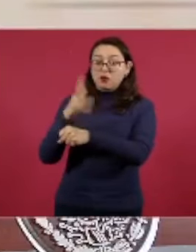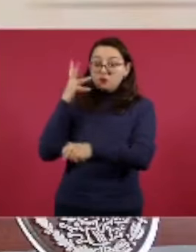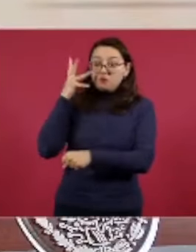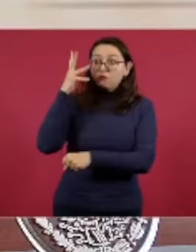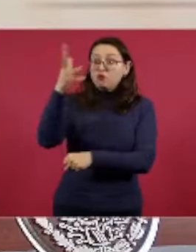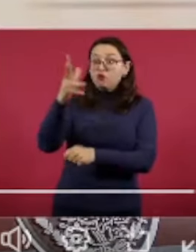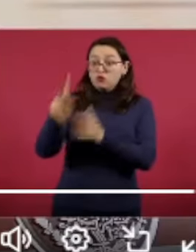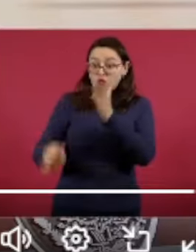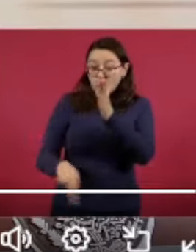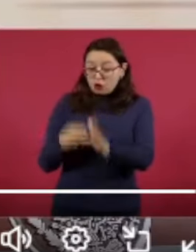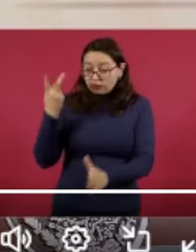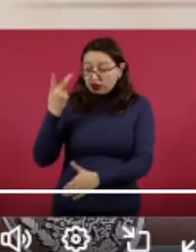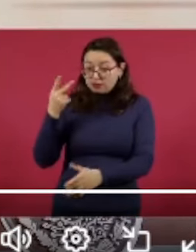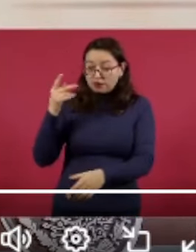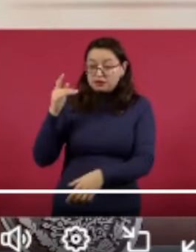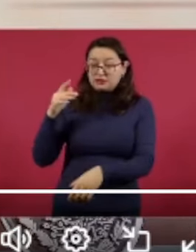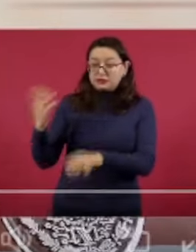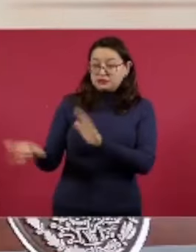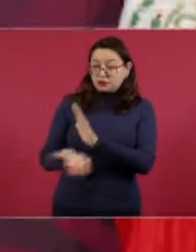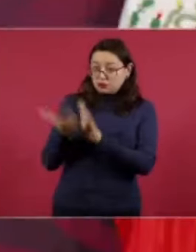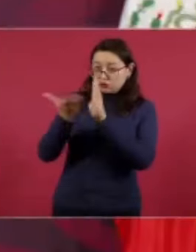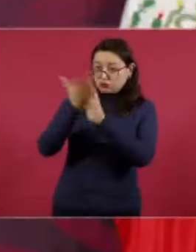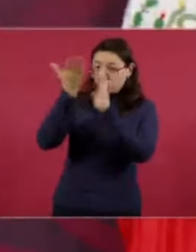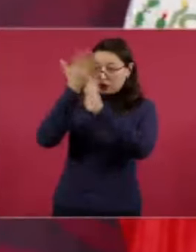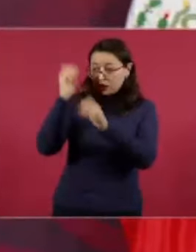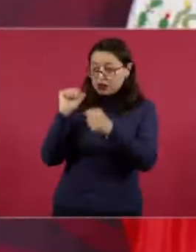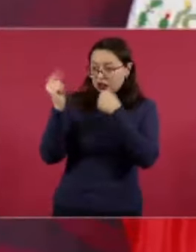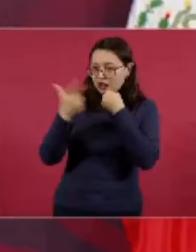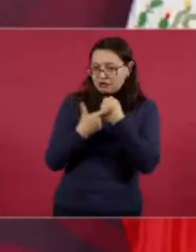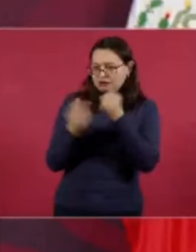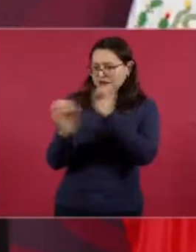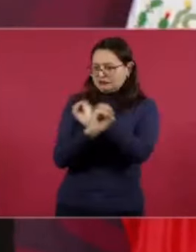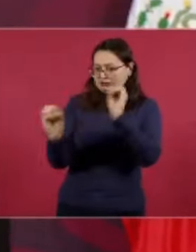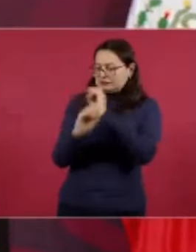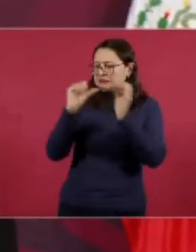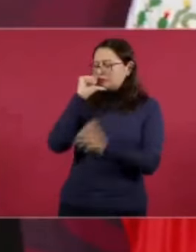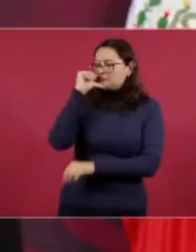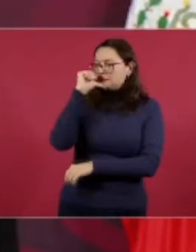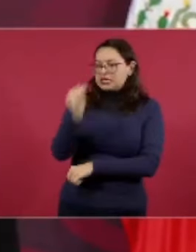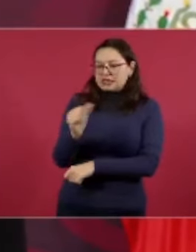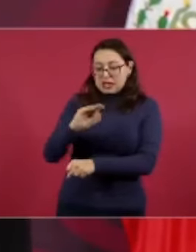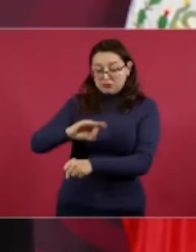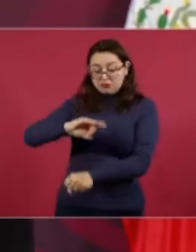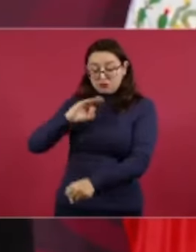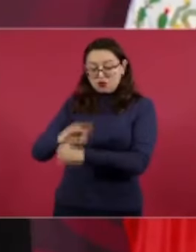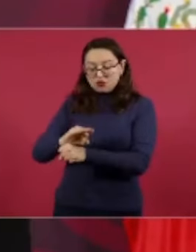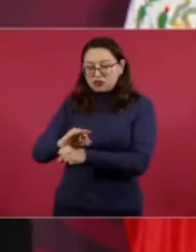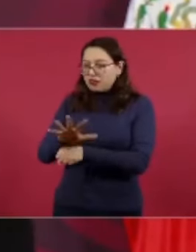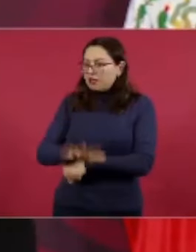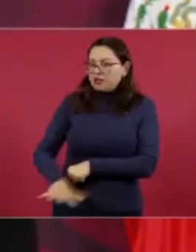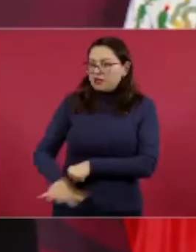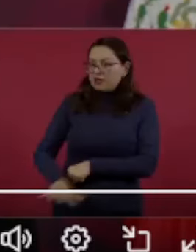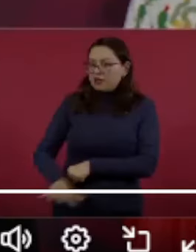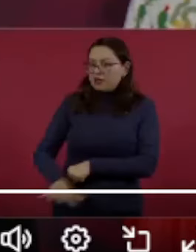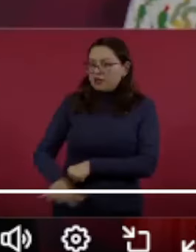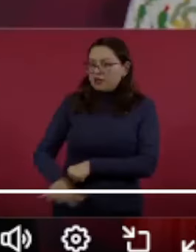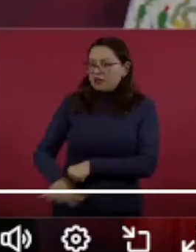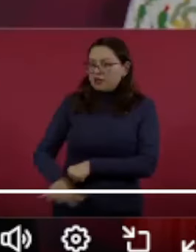No va a ser para negocio particular, sino es para proteger el medio ambiente.